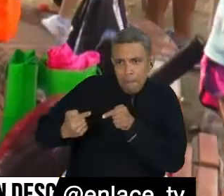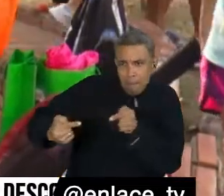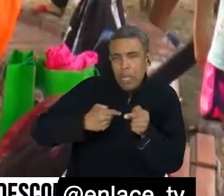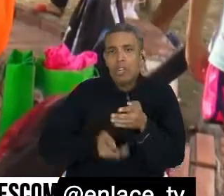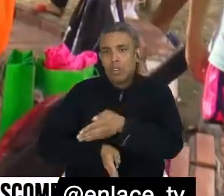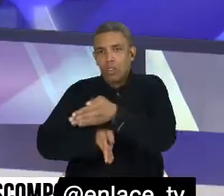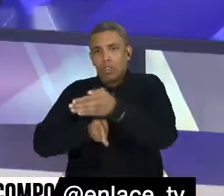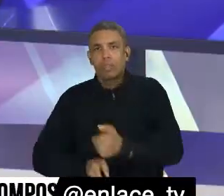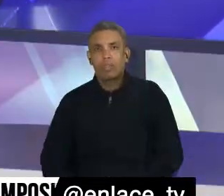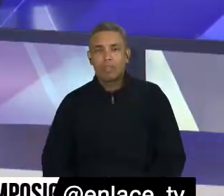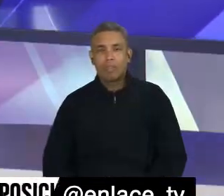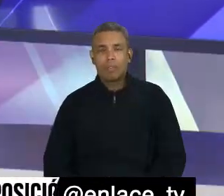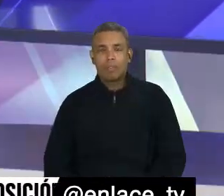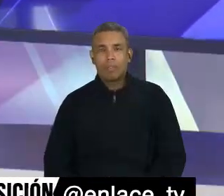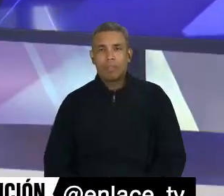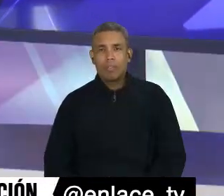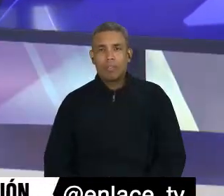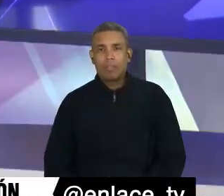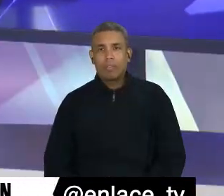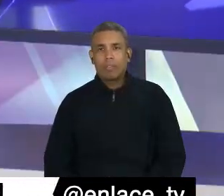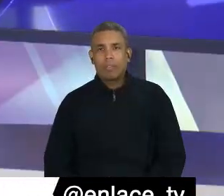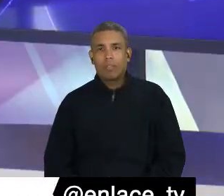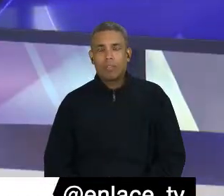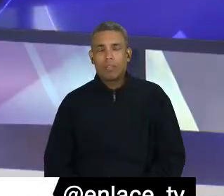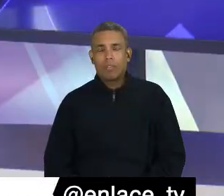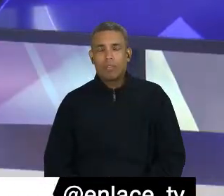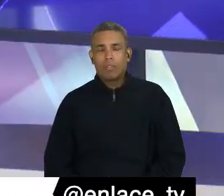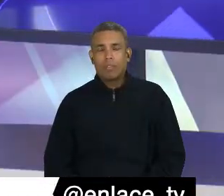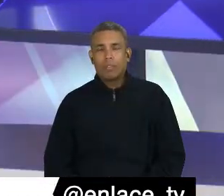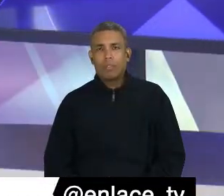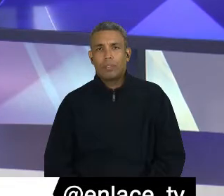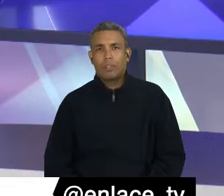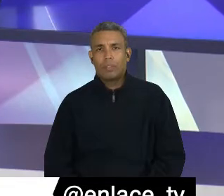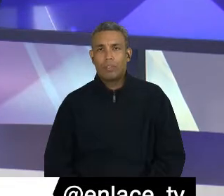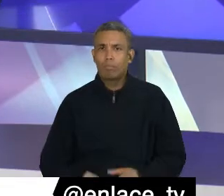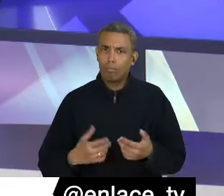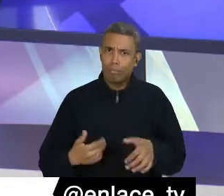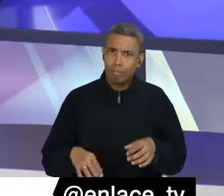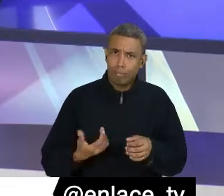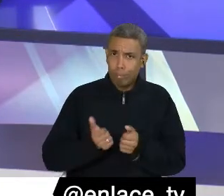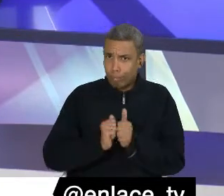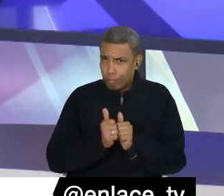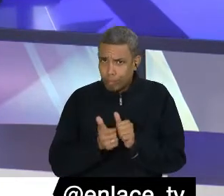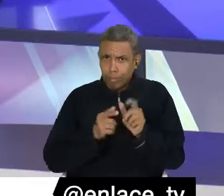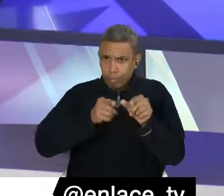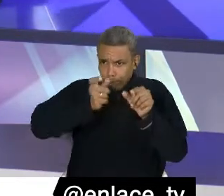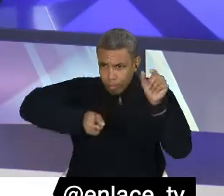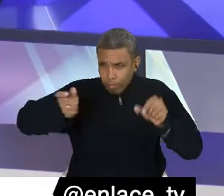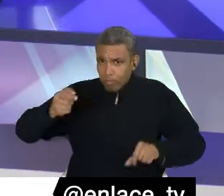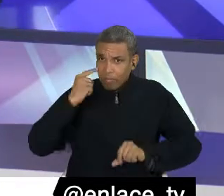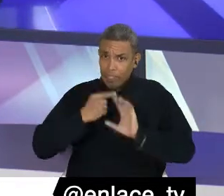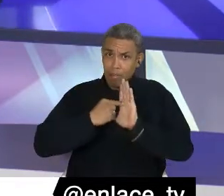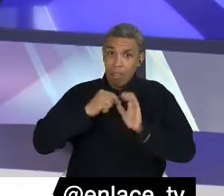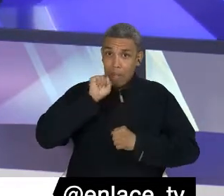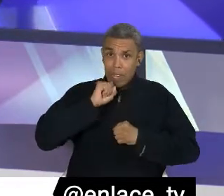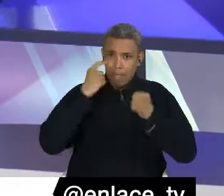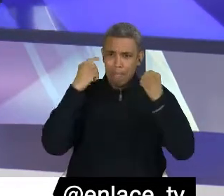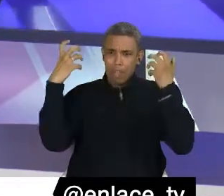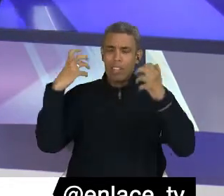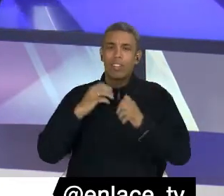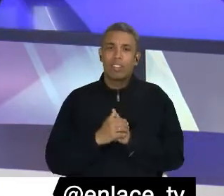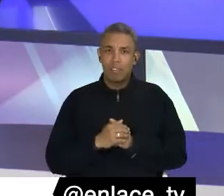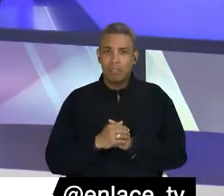Villamizar. Y sí, de deportistas barranqueños que dejan en alto el nombre de nuestra ciudad estamos hablando. El de Jonathan Millán no